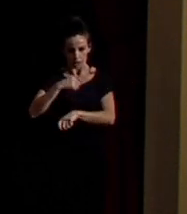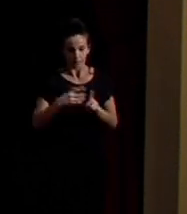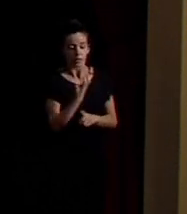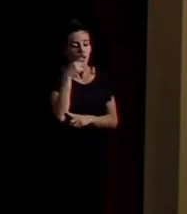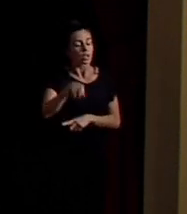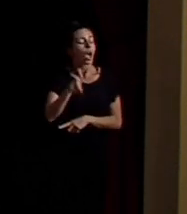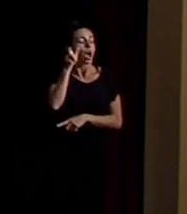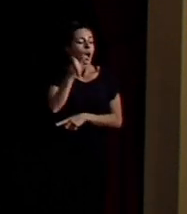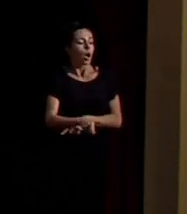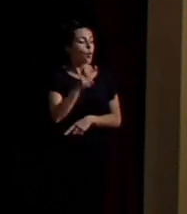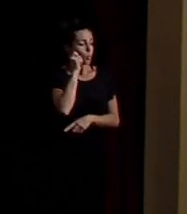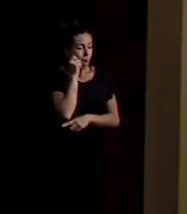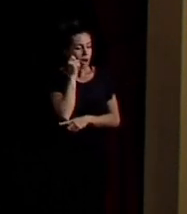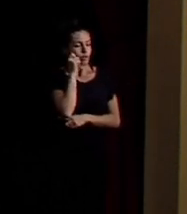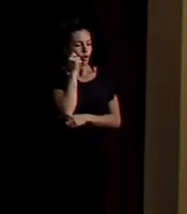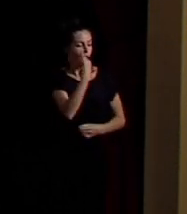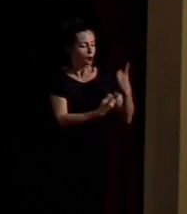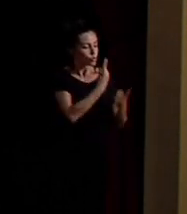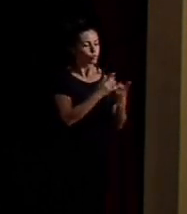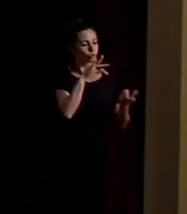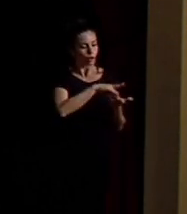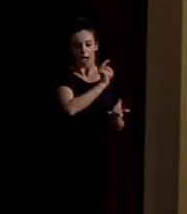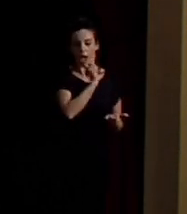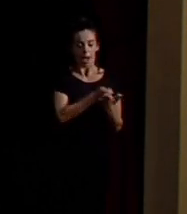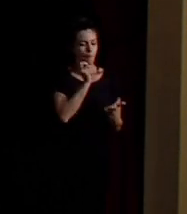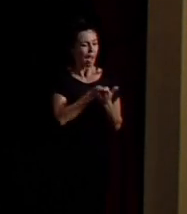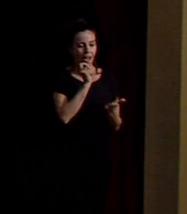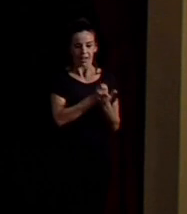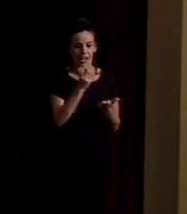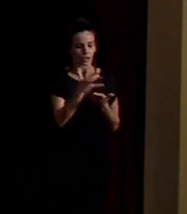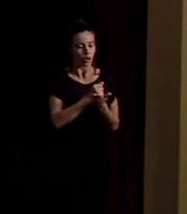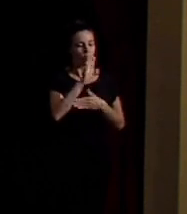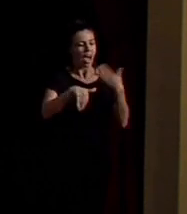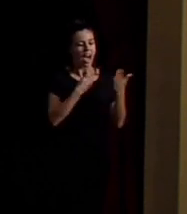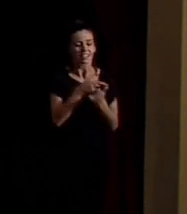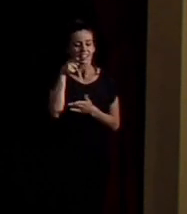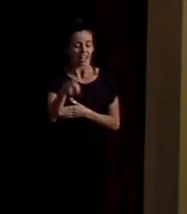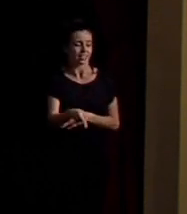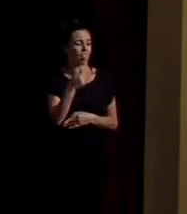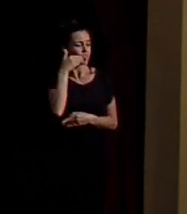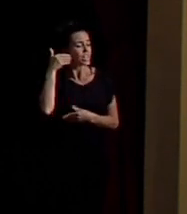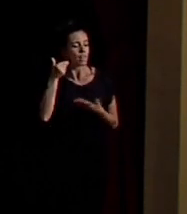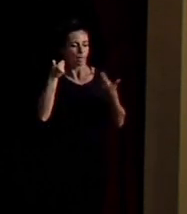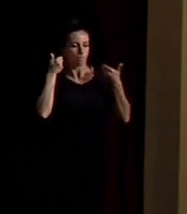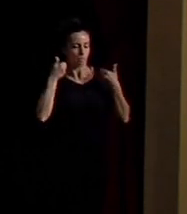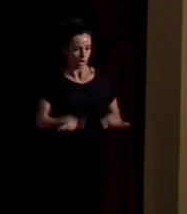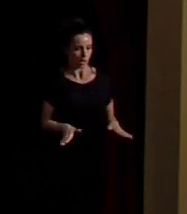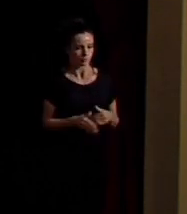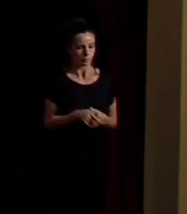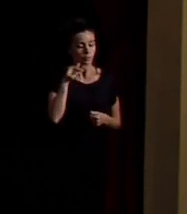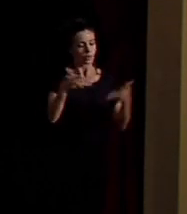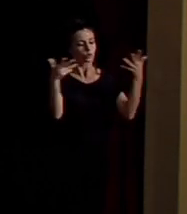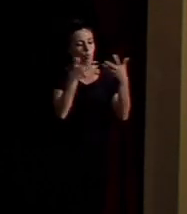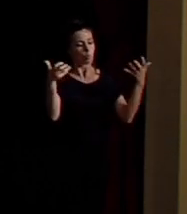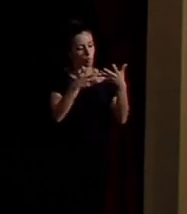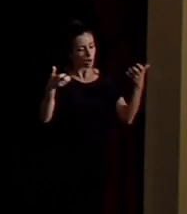se ven violentados a pagar hasta el billete de ida a su indignidad. Eso es un párrafo, insisto, de una sentencia del Tribunal